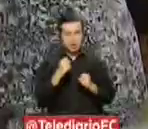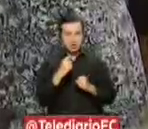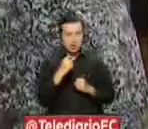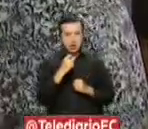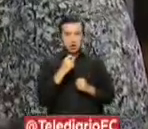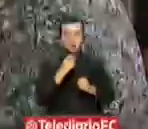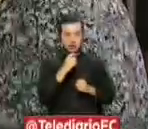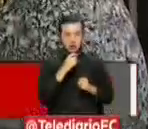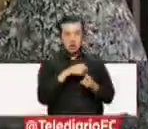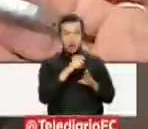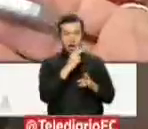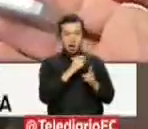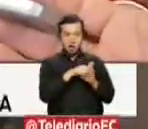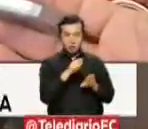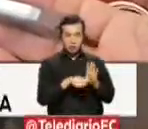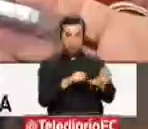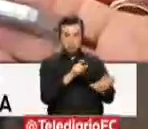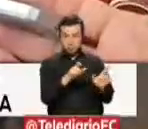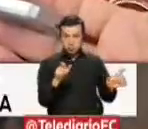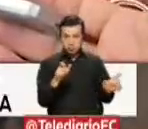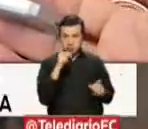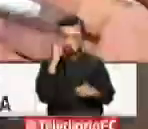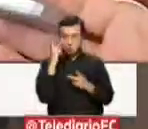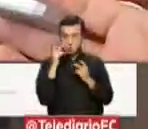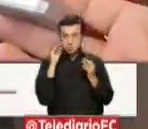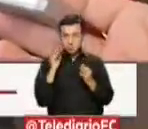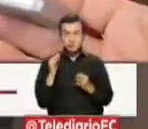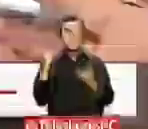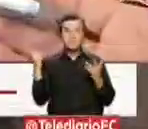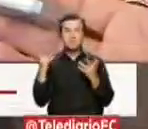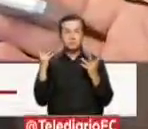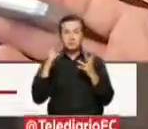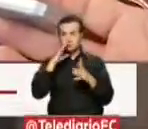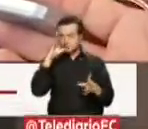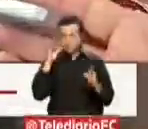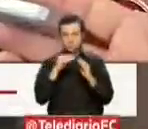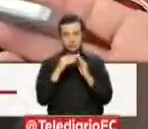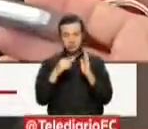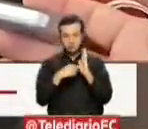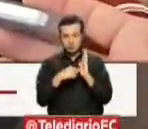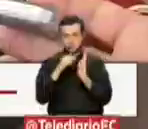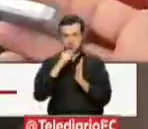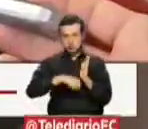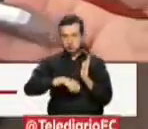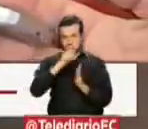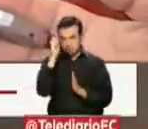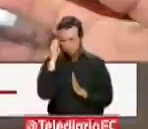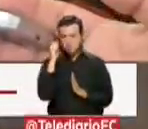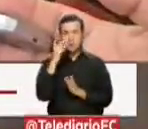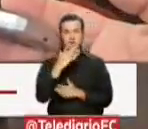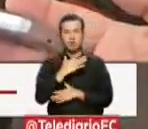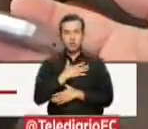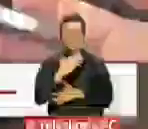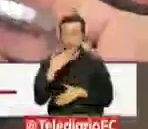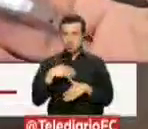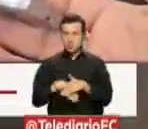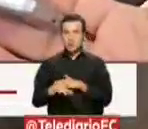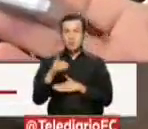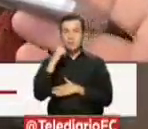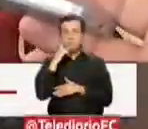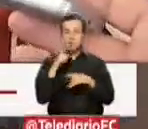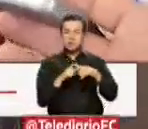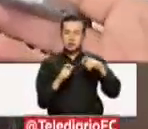está ejerciendo su defensa adecuada. La visita nosotros la cumplimos con todas las legalidades del caso. Yo ingresé presentando